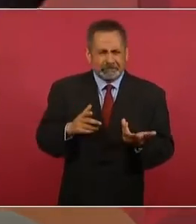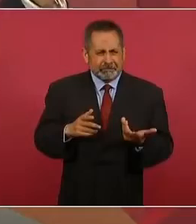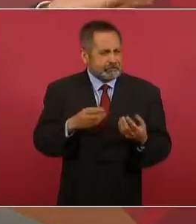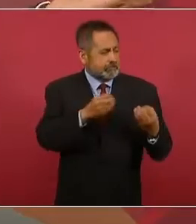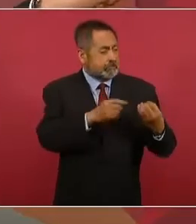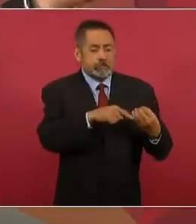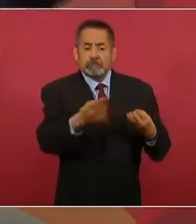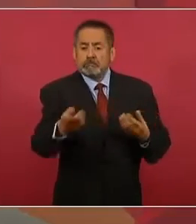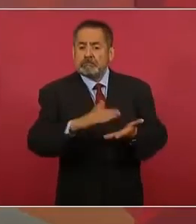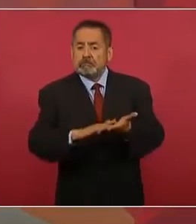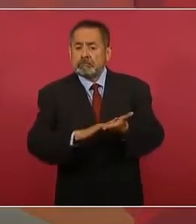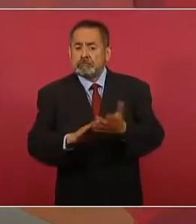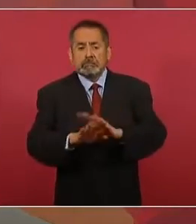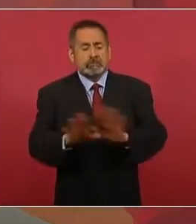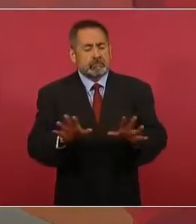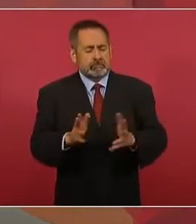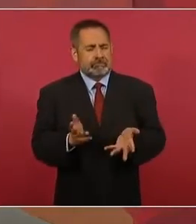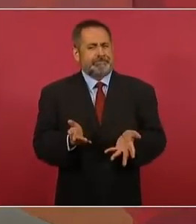De modo que